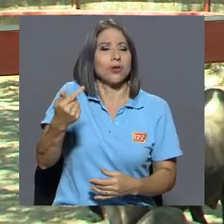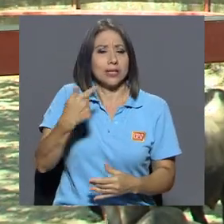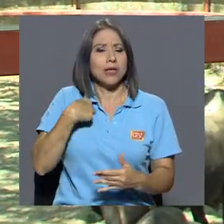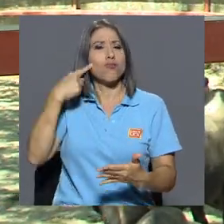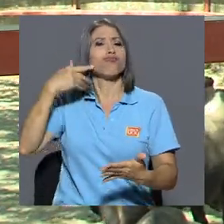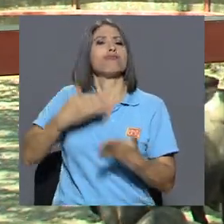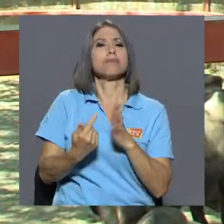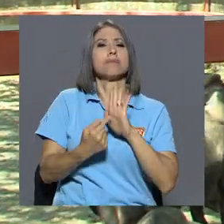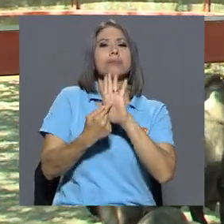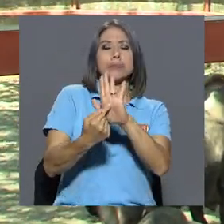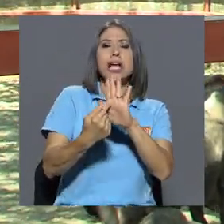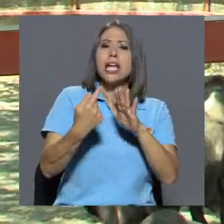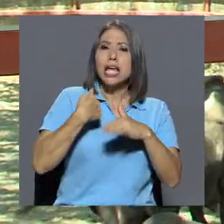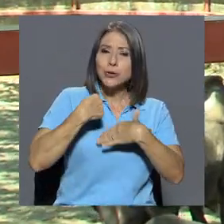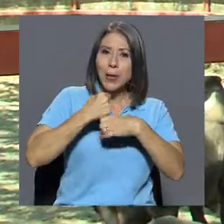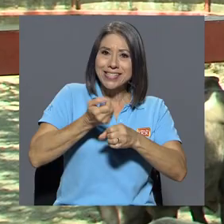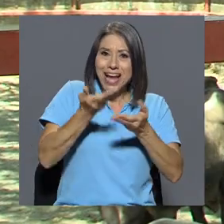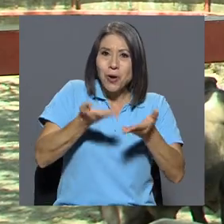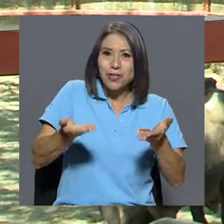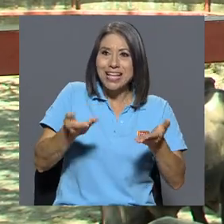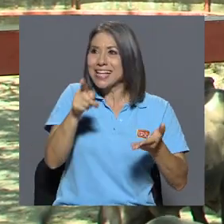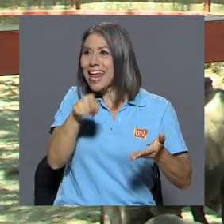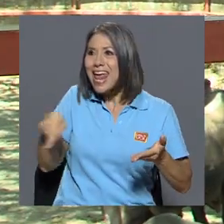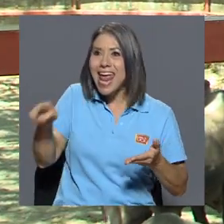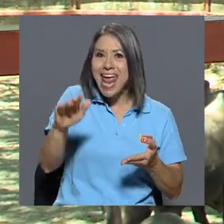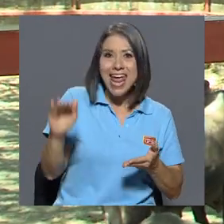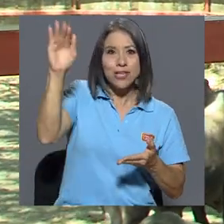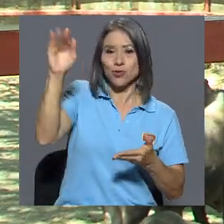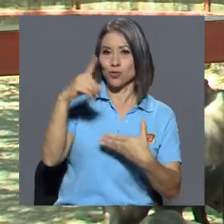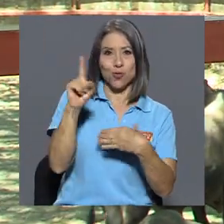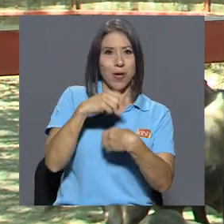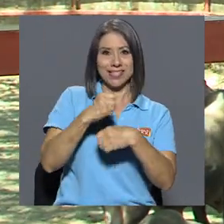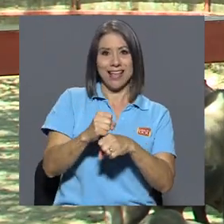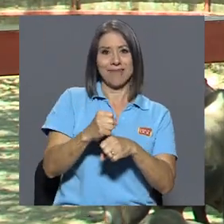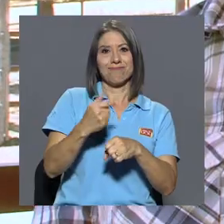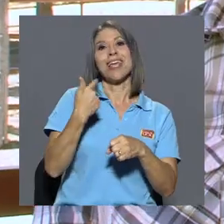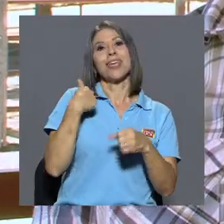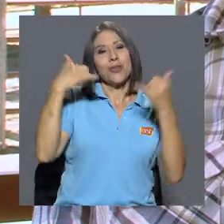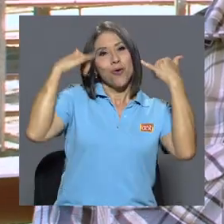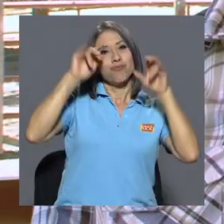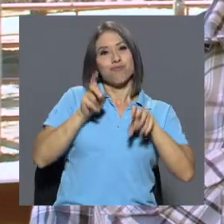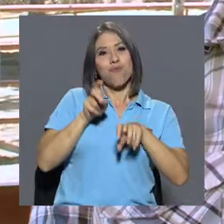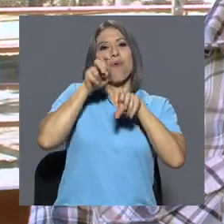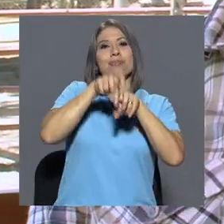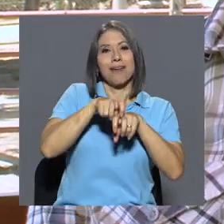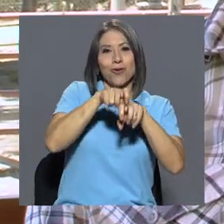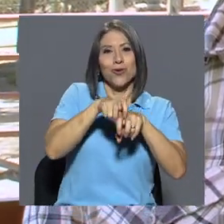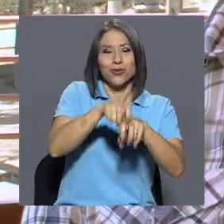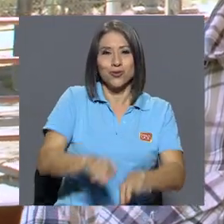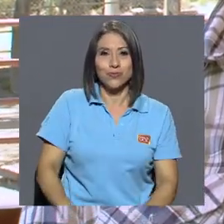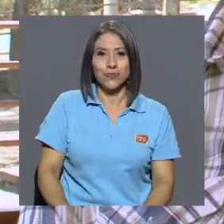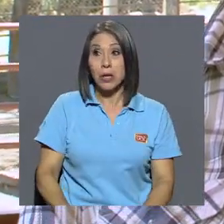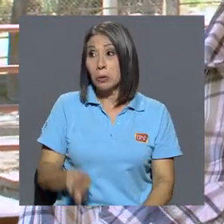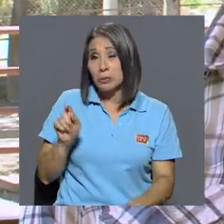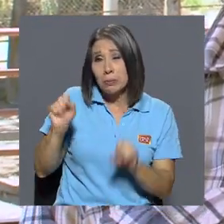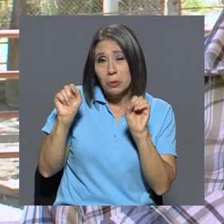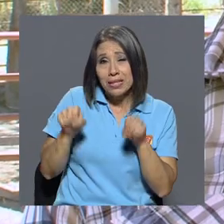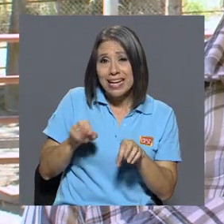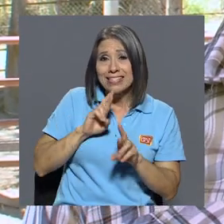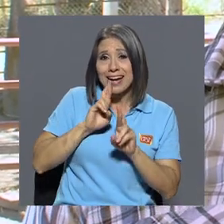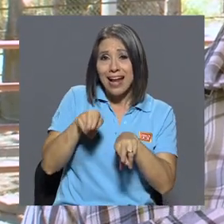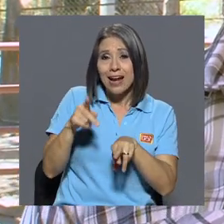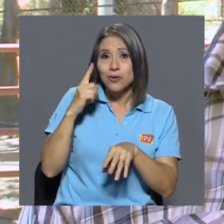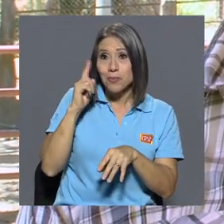demostré a ellos era que yo hacía cosas que ellos no hacían, era montar toros. Don Jorge, ¿podría regalarnos para